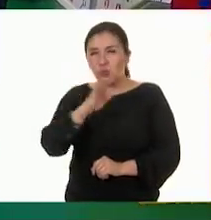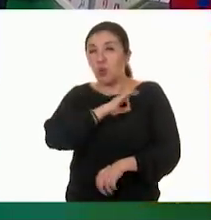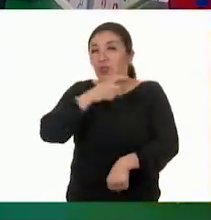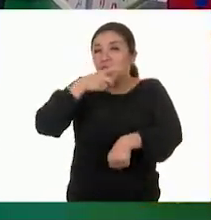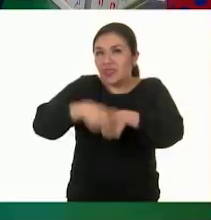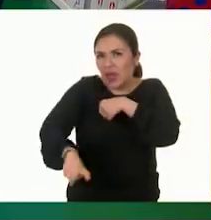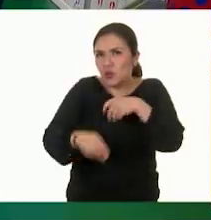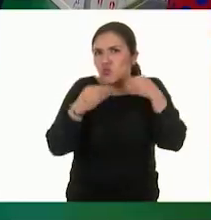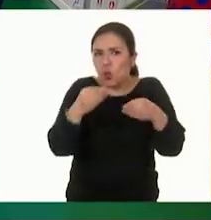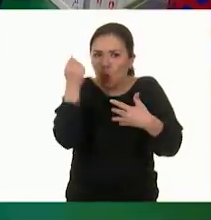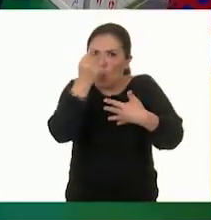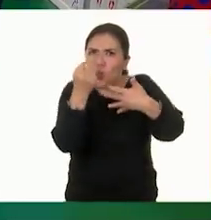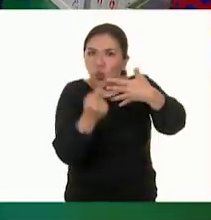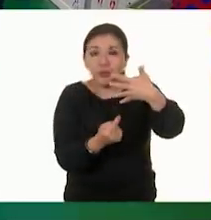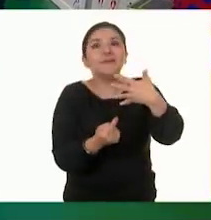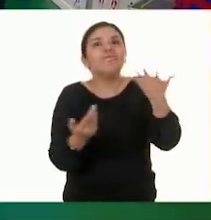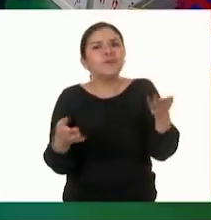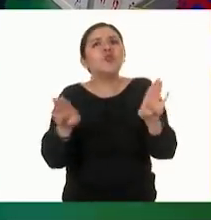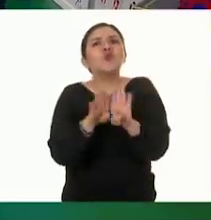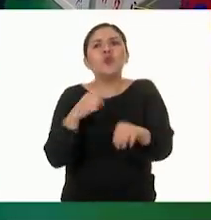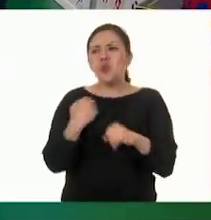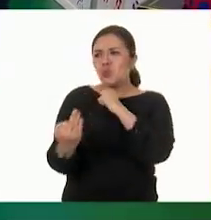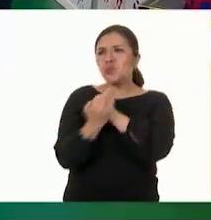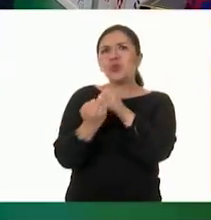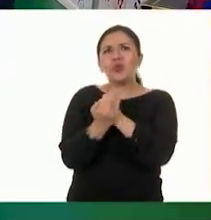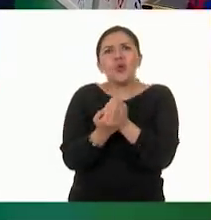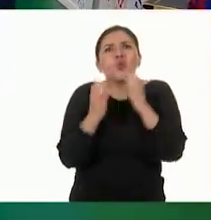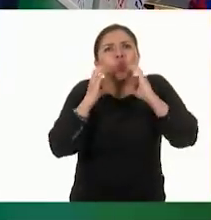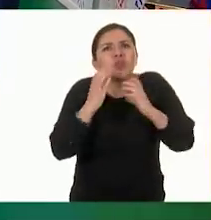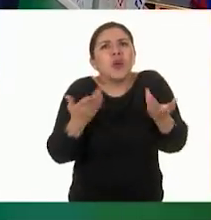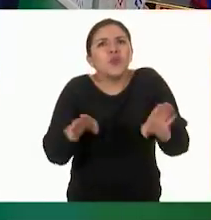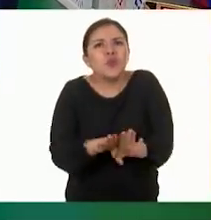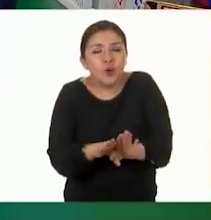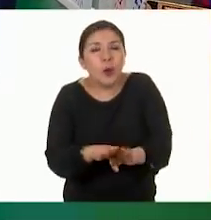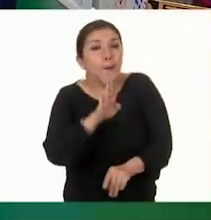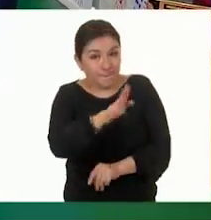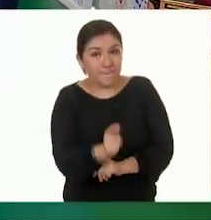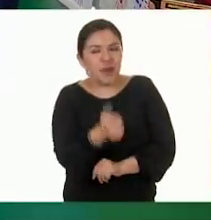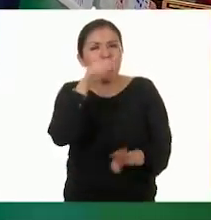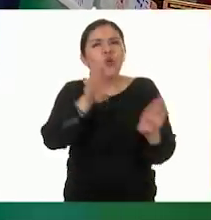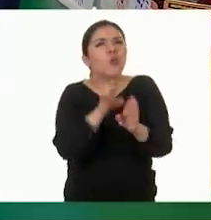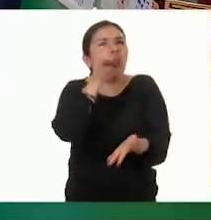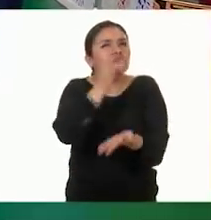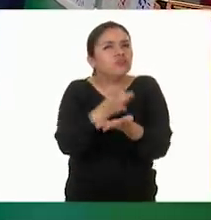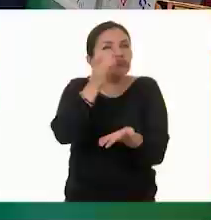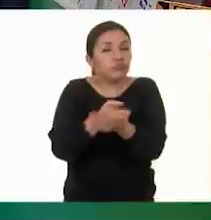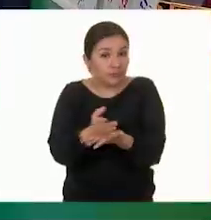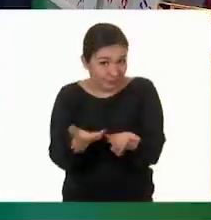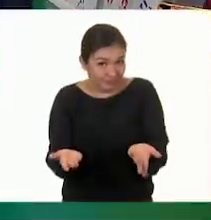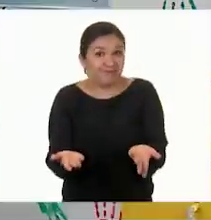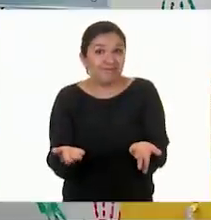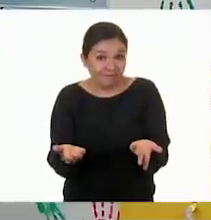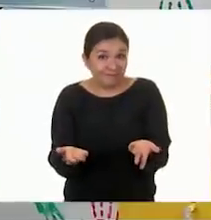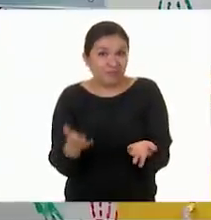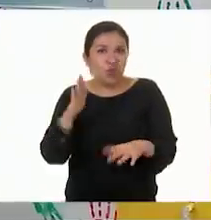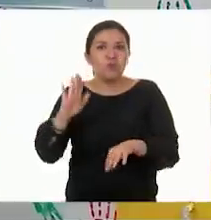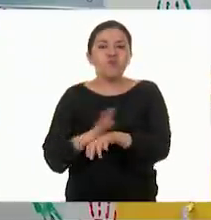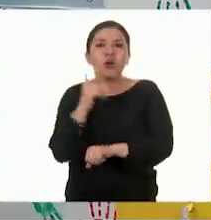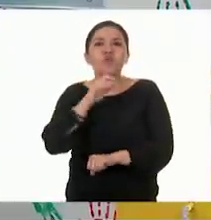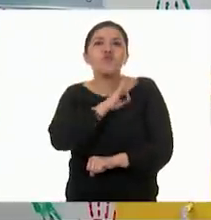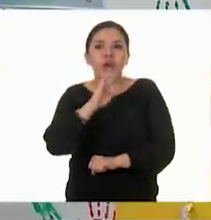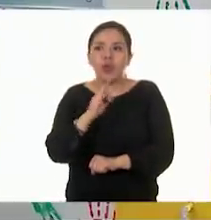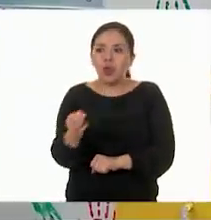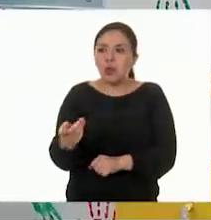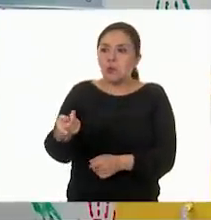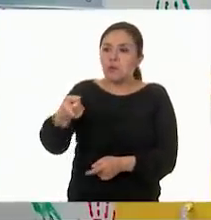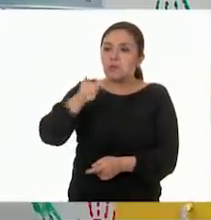es muchísimo. Sí, ¿cómo nos protegemos? ¿Cómo nos cuidamos? Pero primero, ¿cómo identificarlo? Ah, claro. Porque nos puede dar una otitis